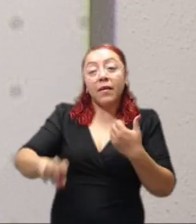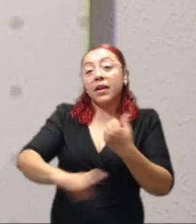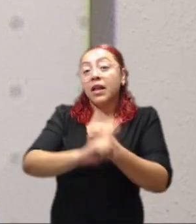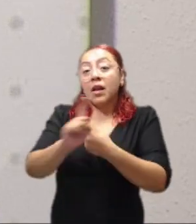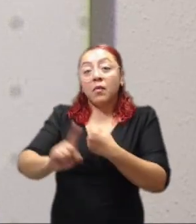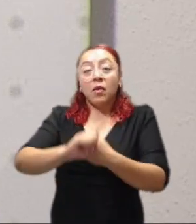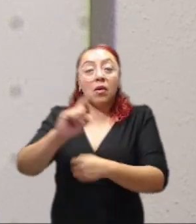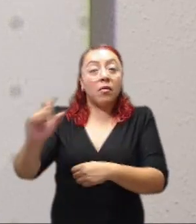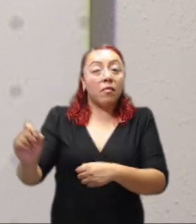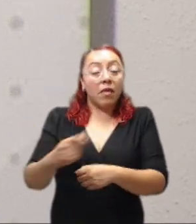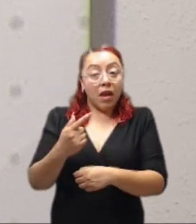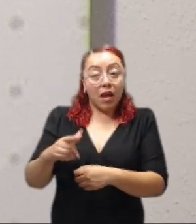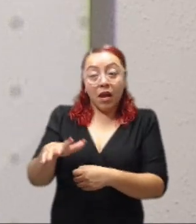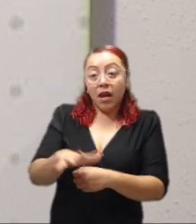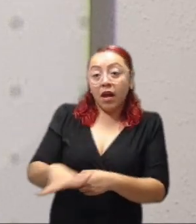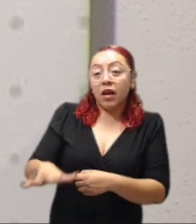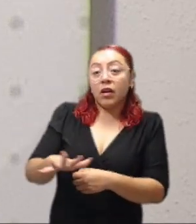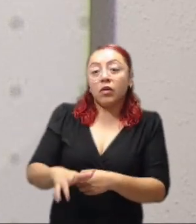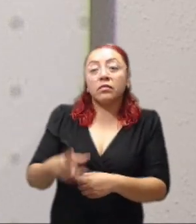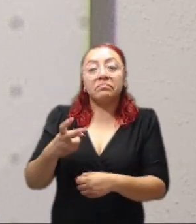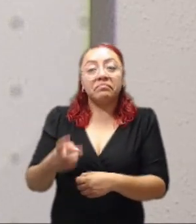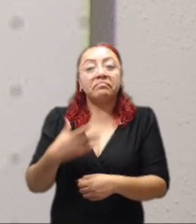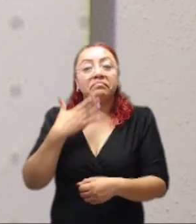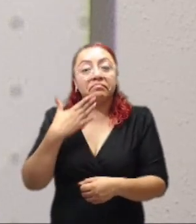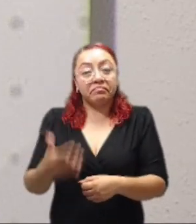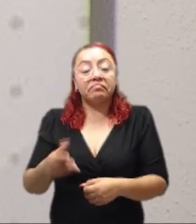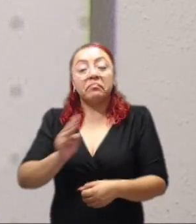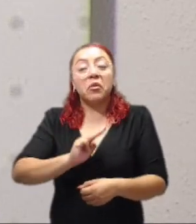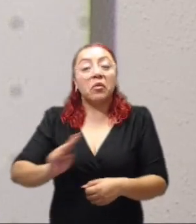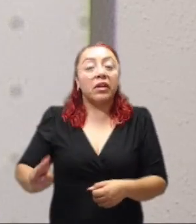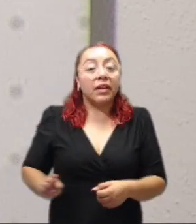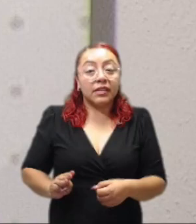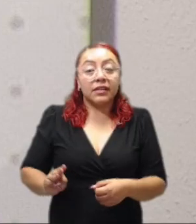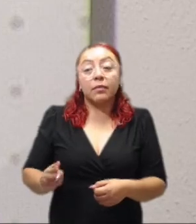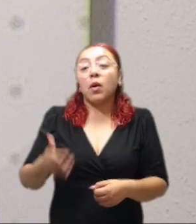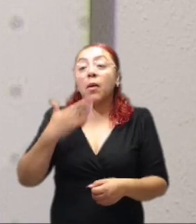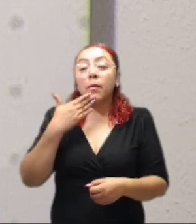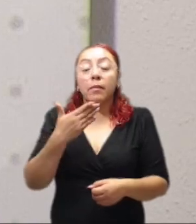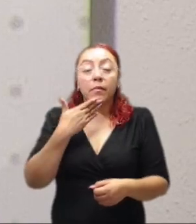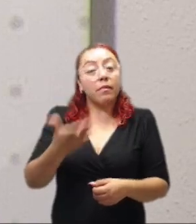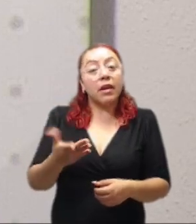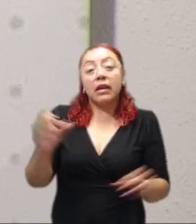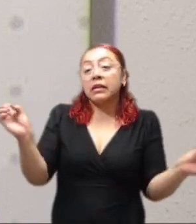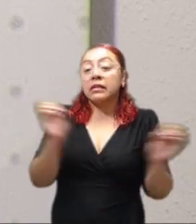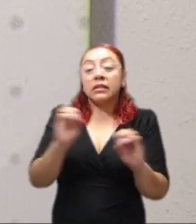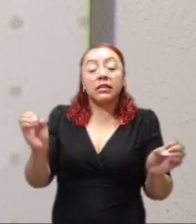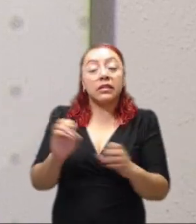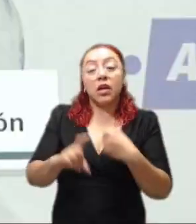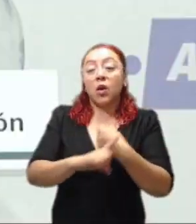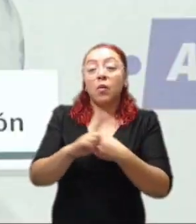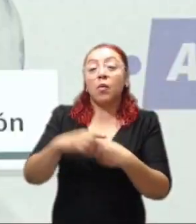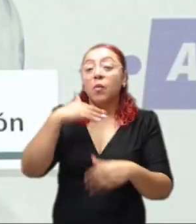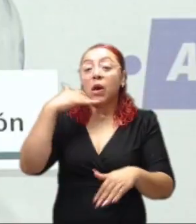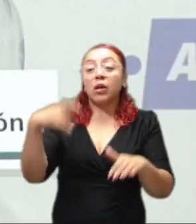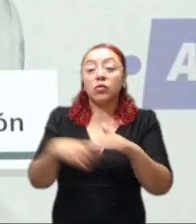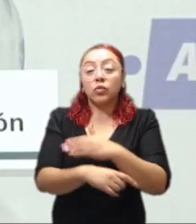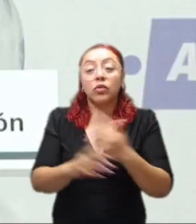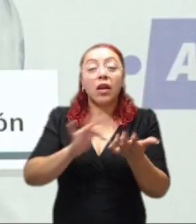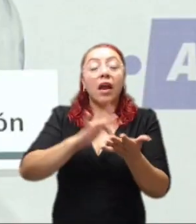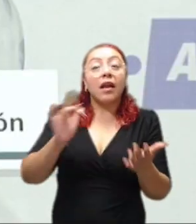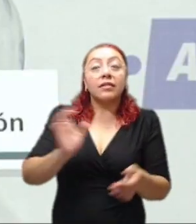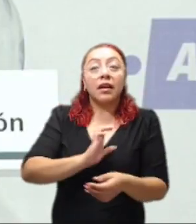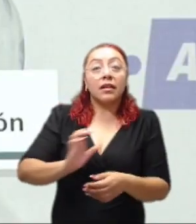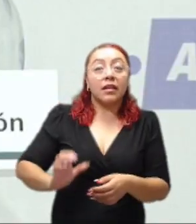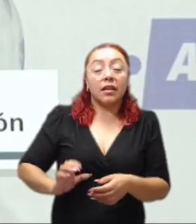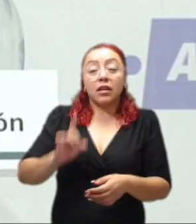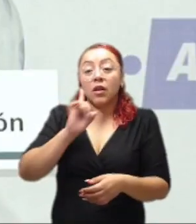posible fuga haremos de un municipio 100% anticorrupción Muchas gracias candidato ahora le